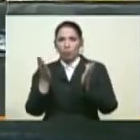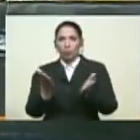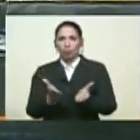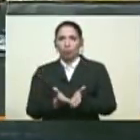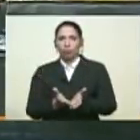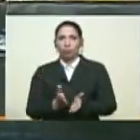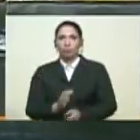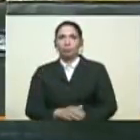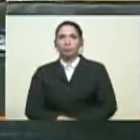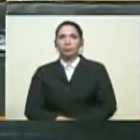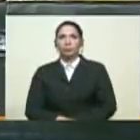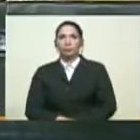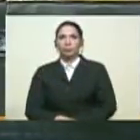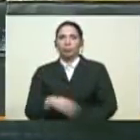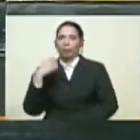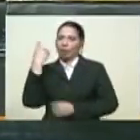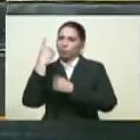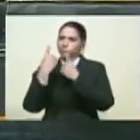Y me preguntaba,